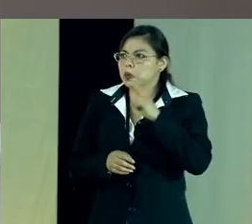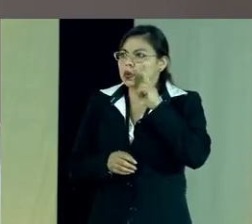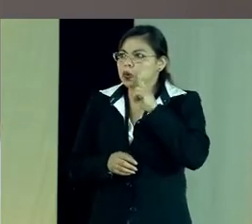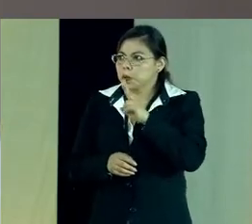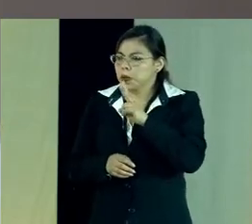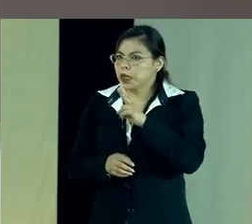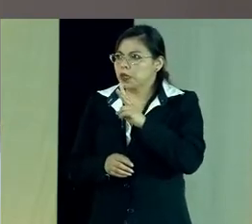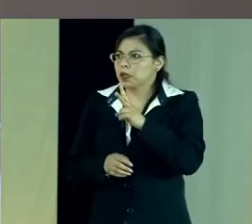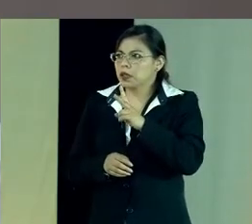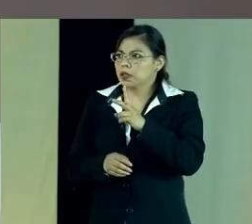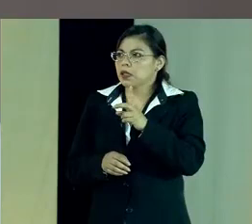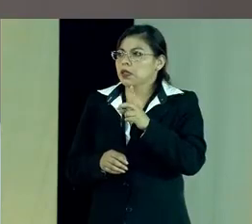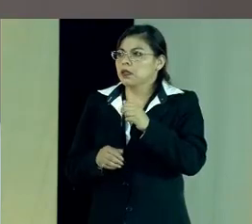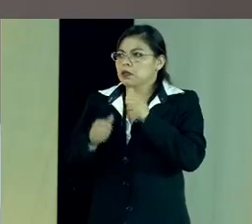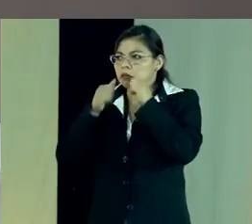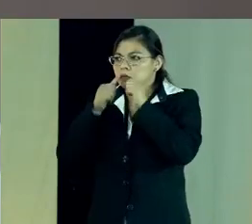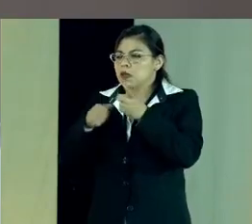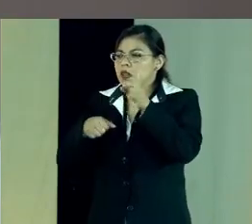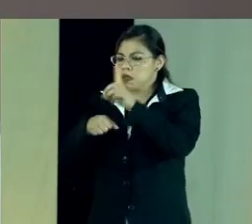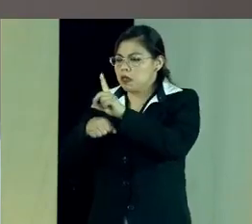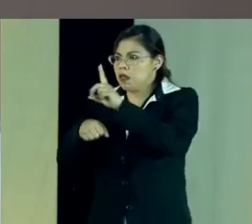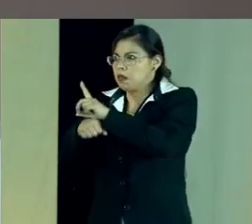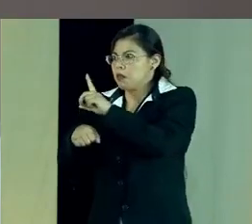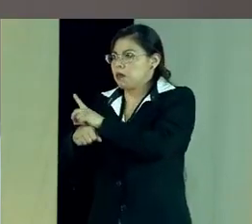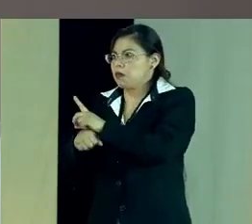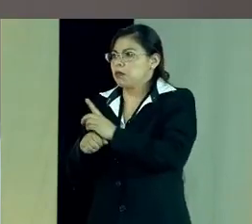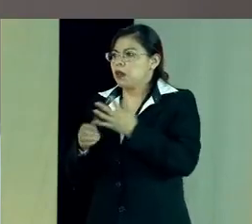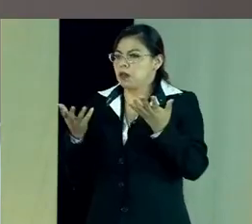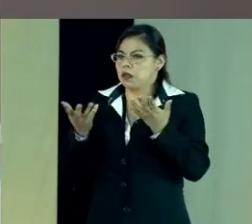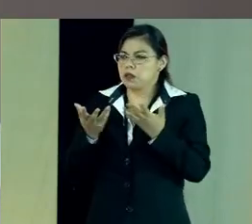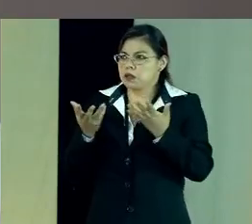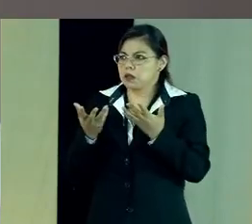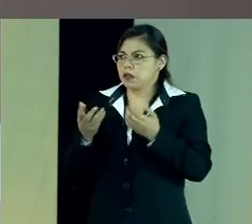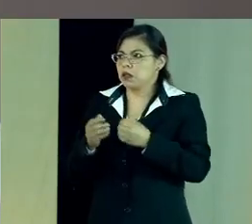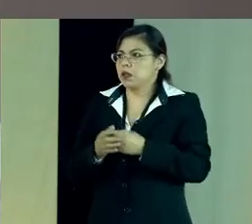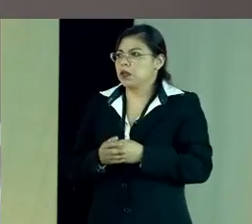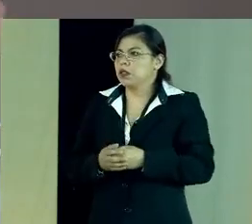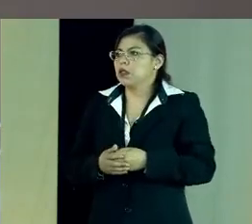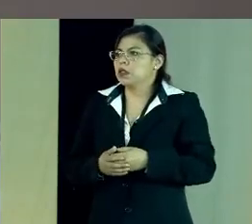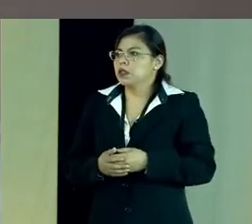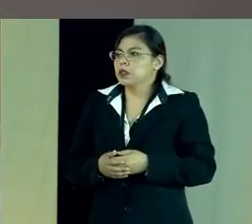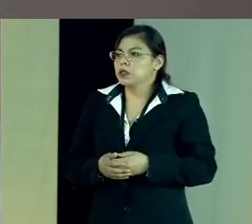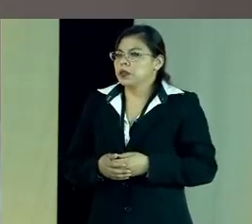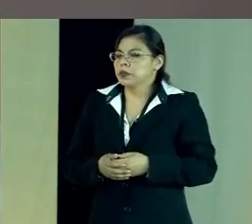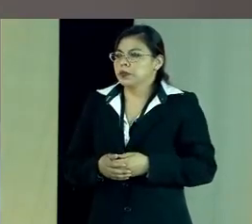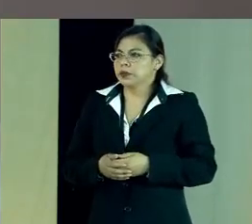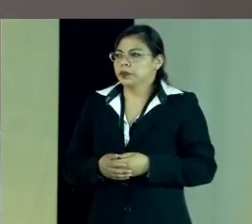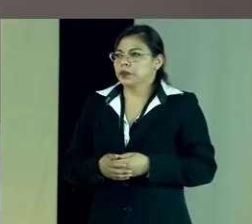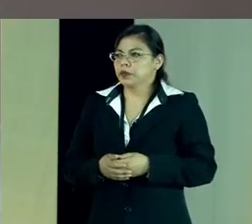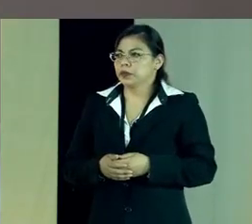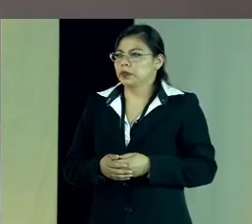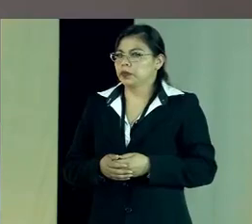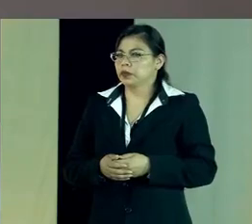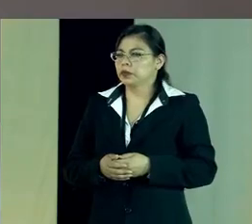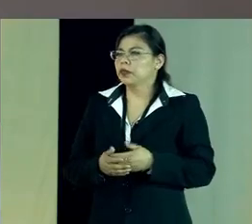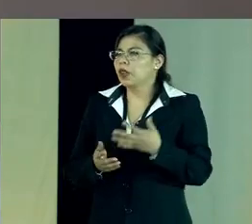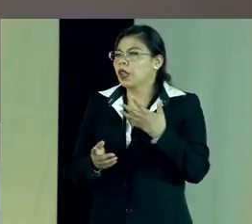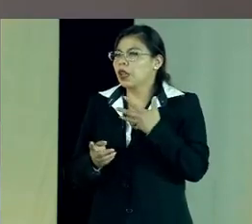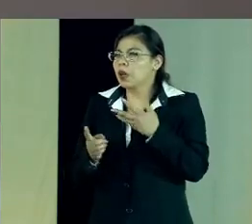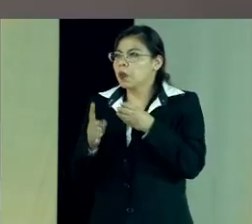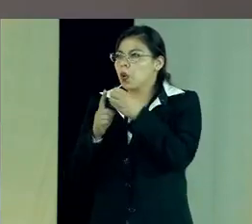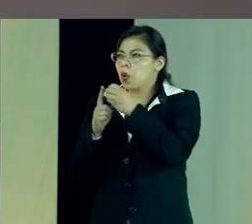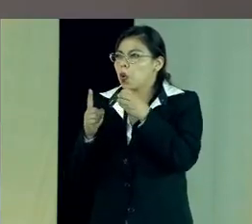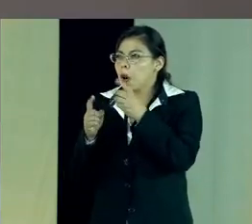día por día y realizar y establecer con una organización un